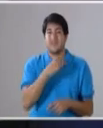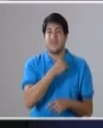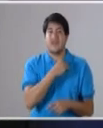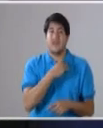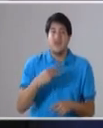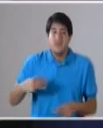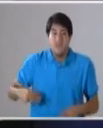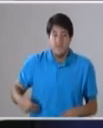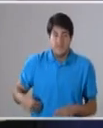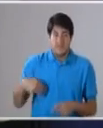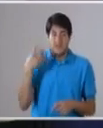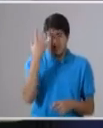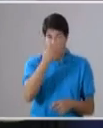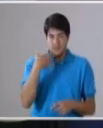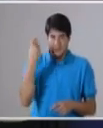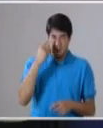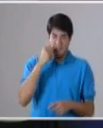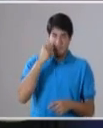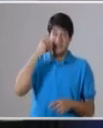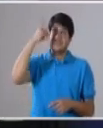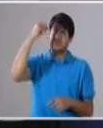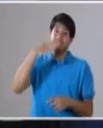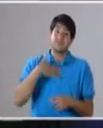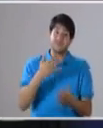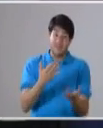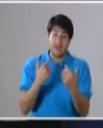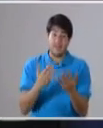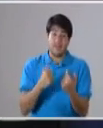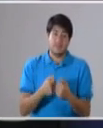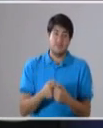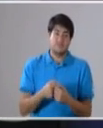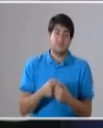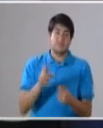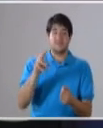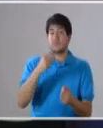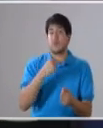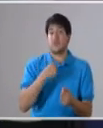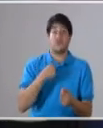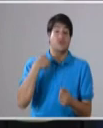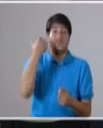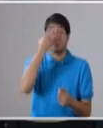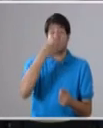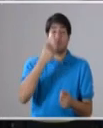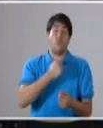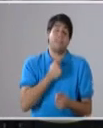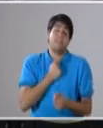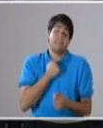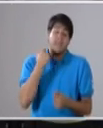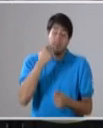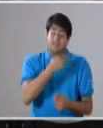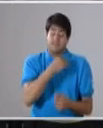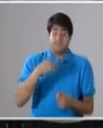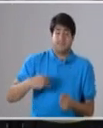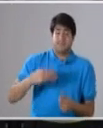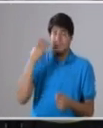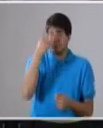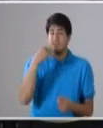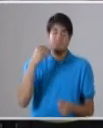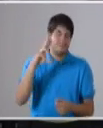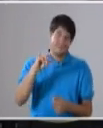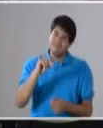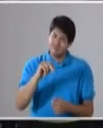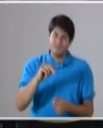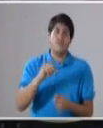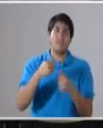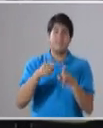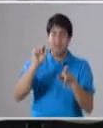tan precioso que el Señor me ha llamado. Y no me refiero a que yo sea precioso o que mi ministerio sea precioso, sino el ministerio del Señor